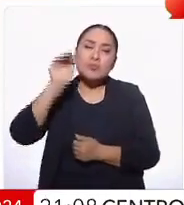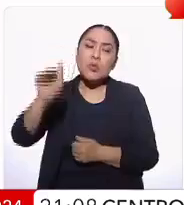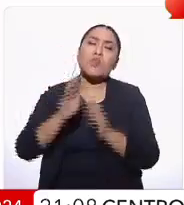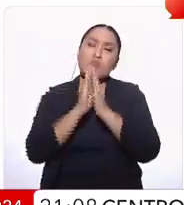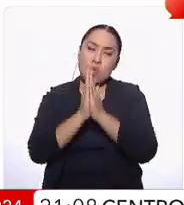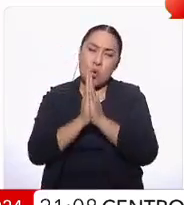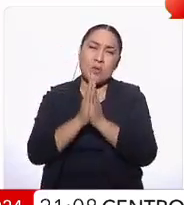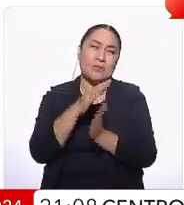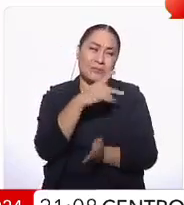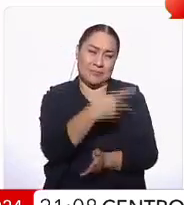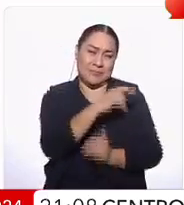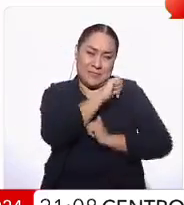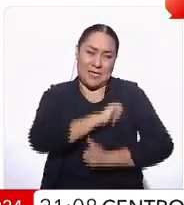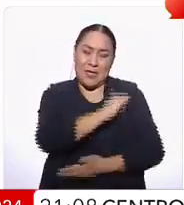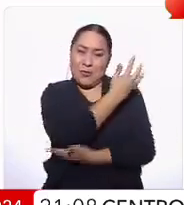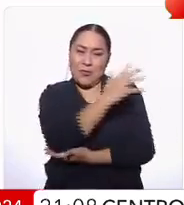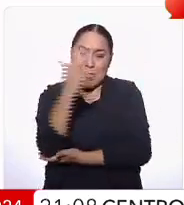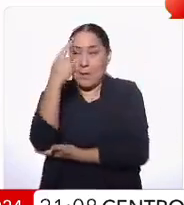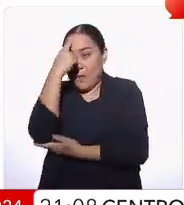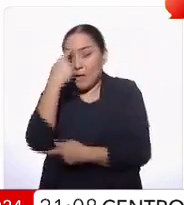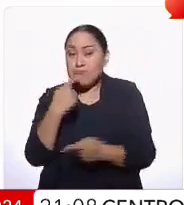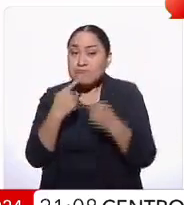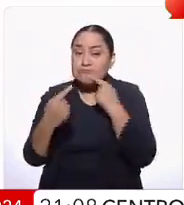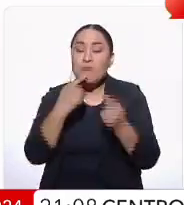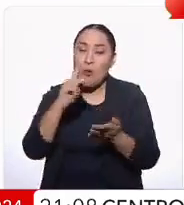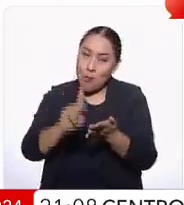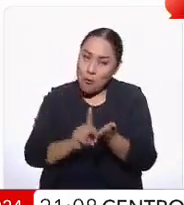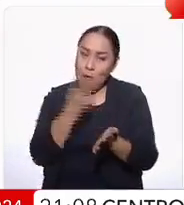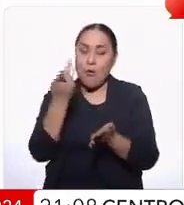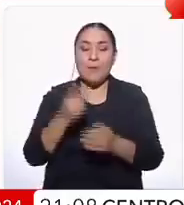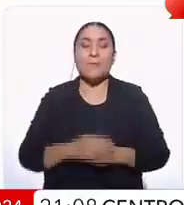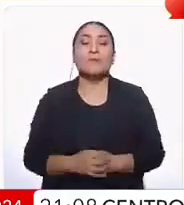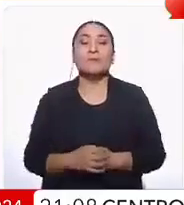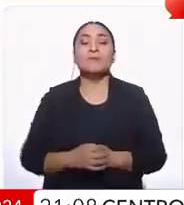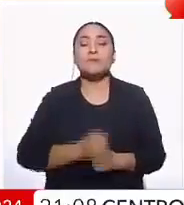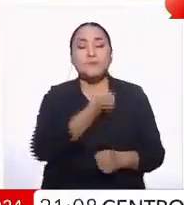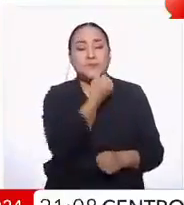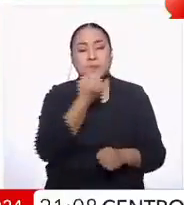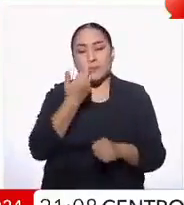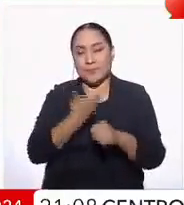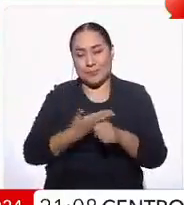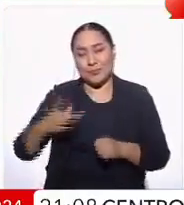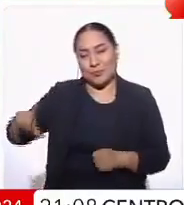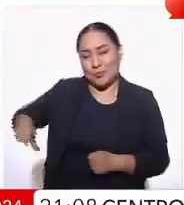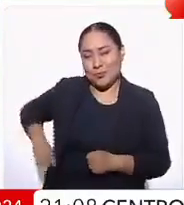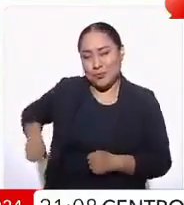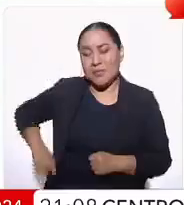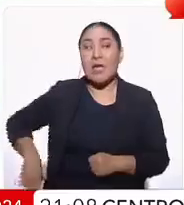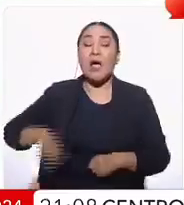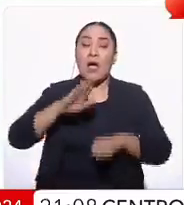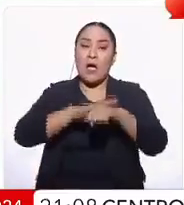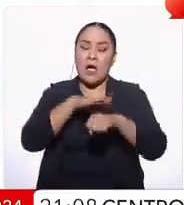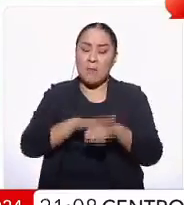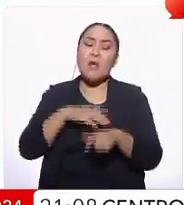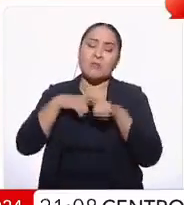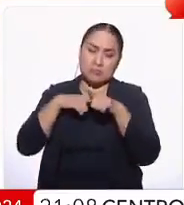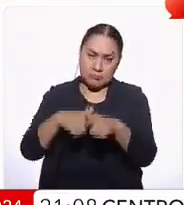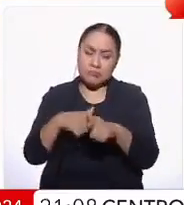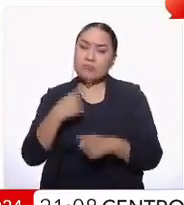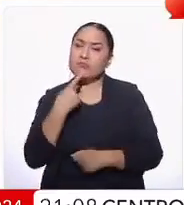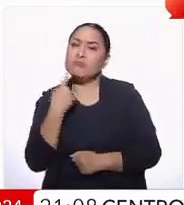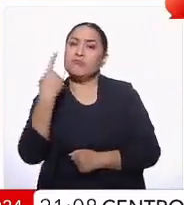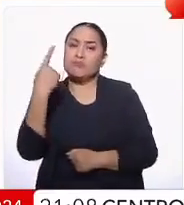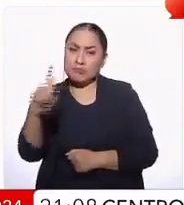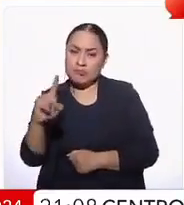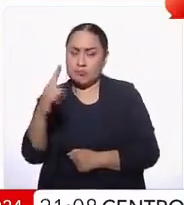autoridad ambiental para sesionar y reiniciar labores. La Secretaría de Gobernación informó que sigue el proceso de la denuncia penal